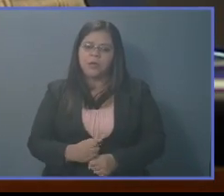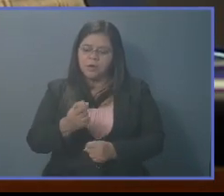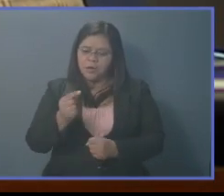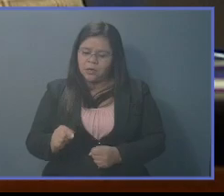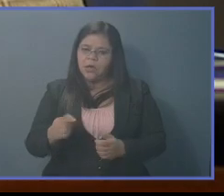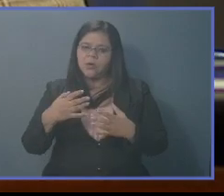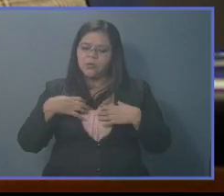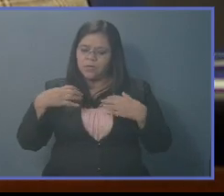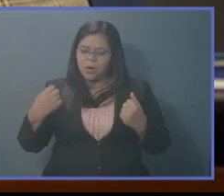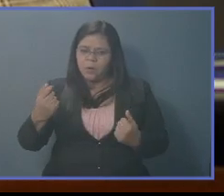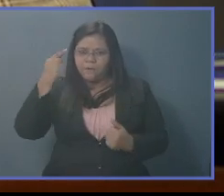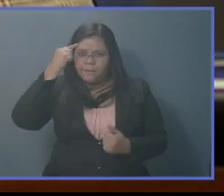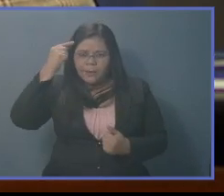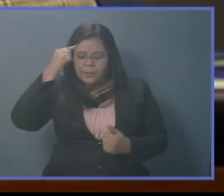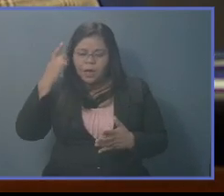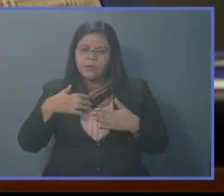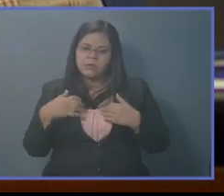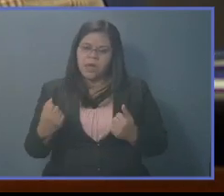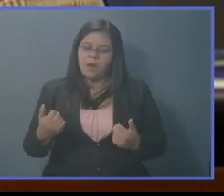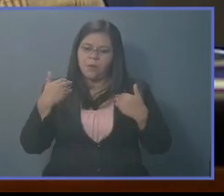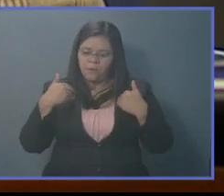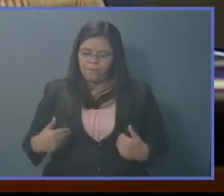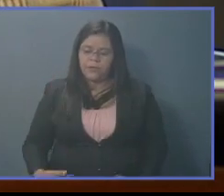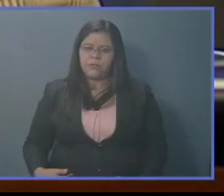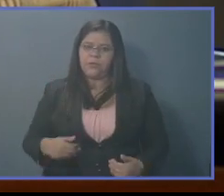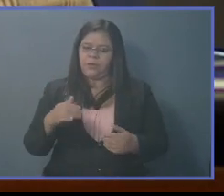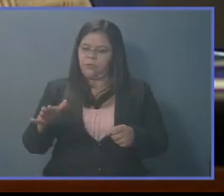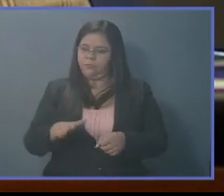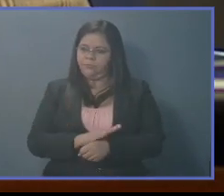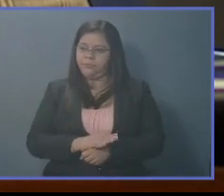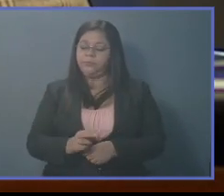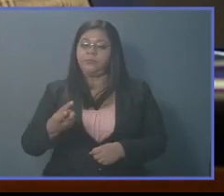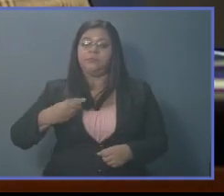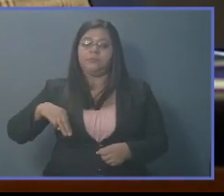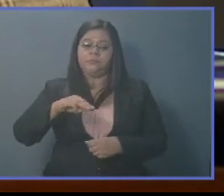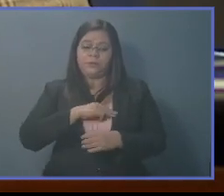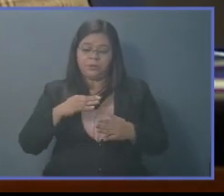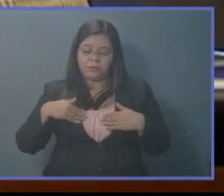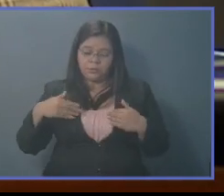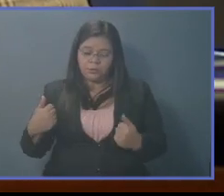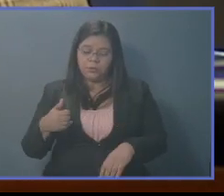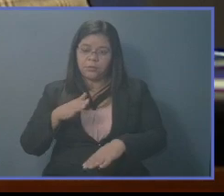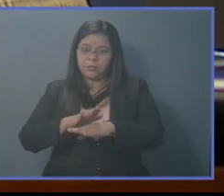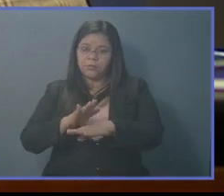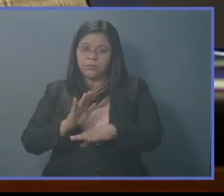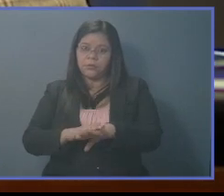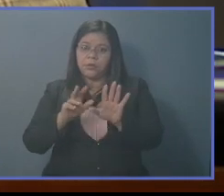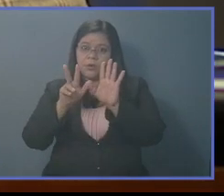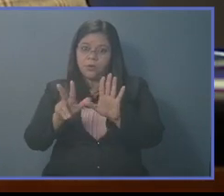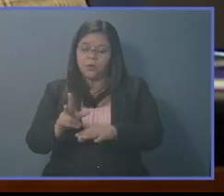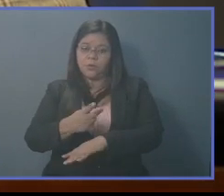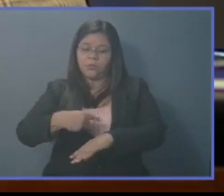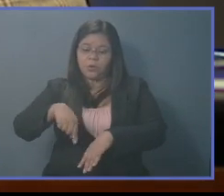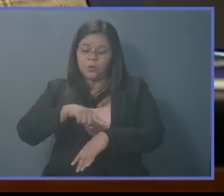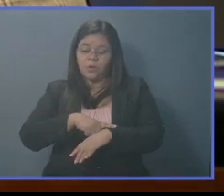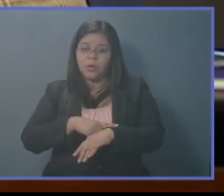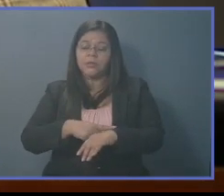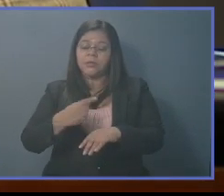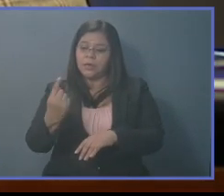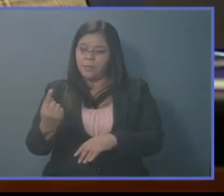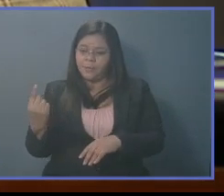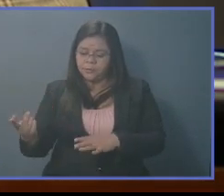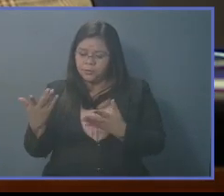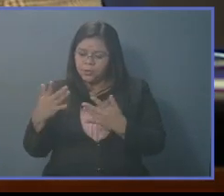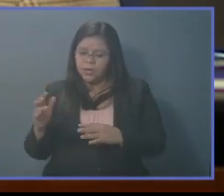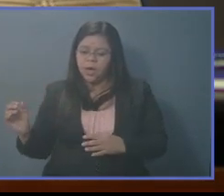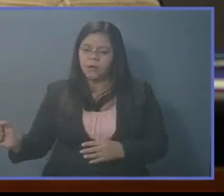salud física y mental de las personas sometidas a tal régimen. El Ministerio de Salud informará dentro de 8 horas que la persona ha sido trasladada a